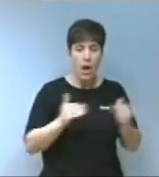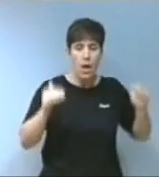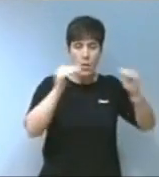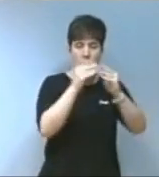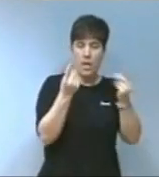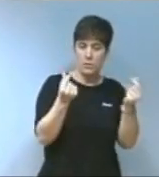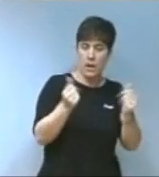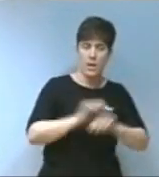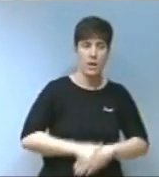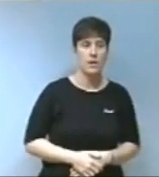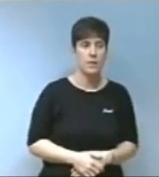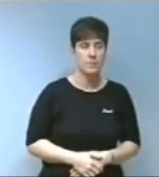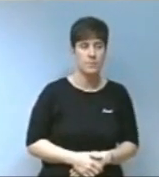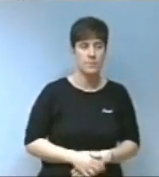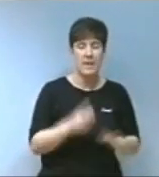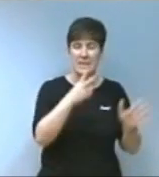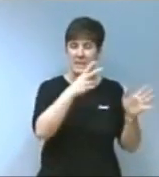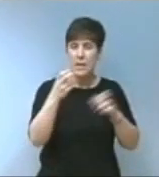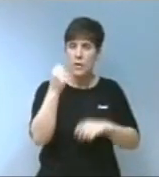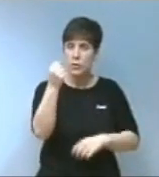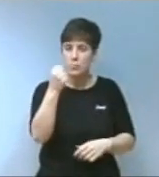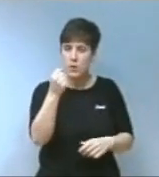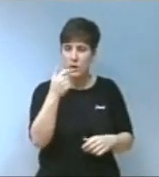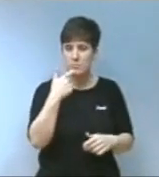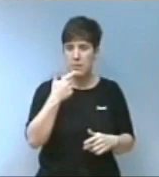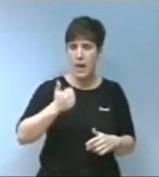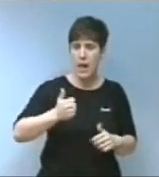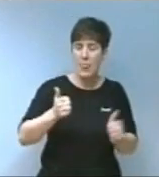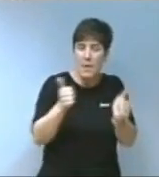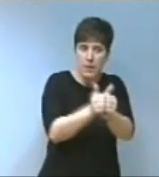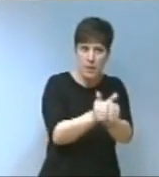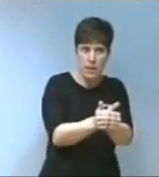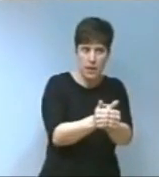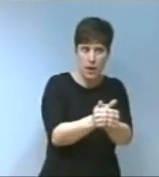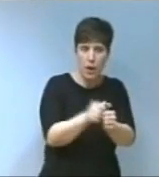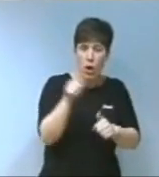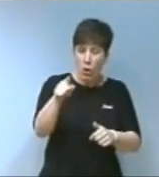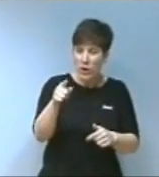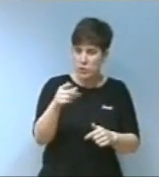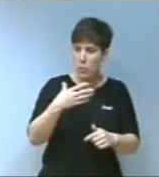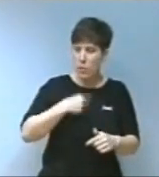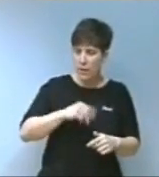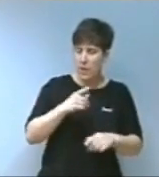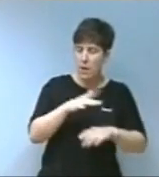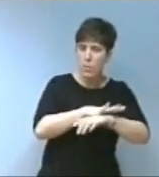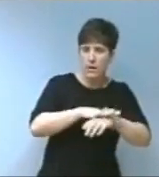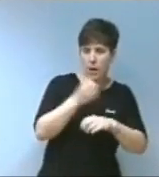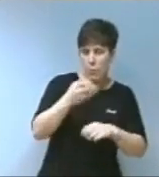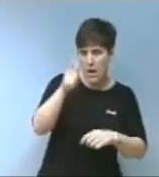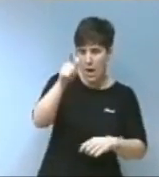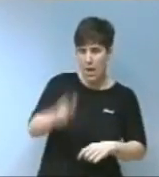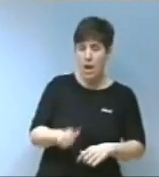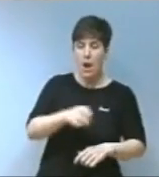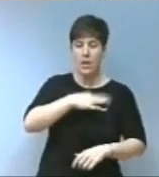millones para dependencia. Hasta la señora Oltra podría hacer alguna política buena con 700 millones para la